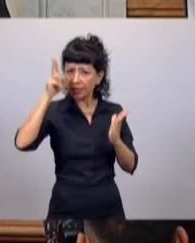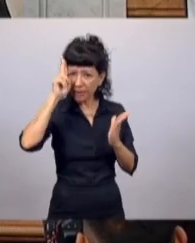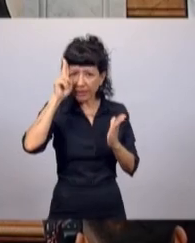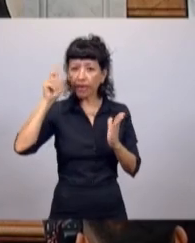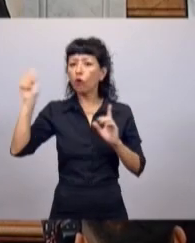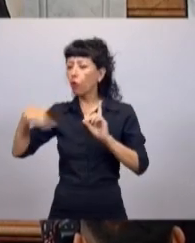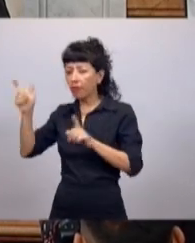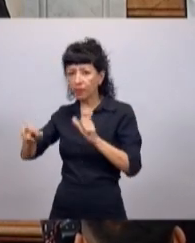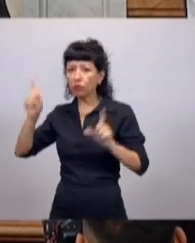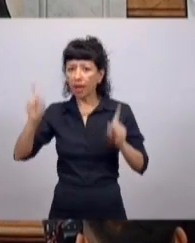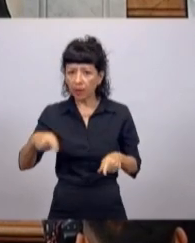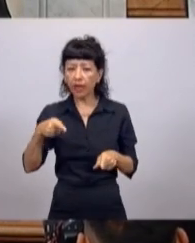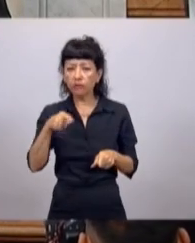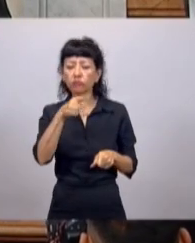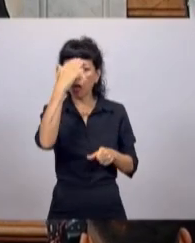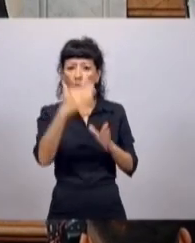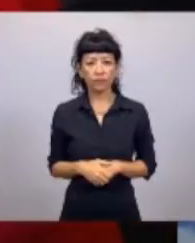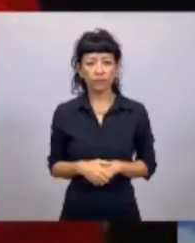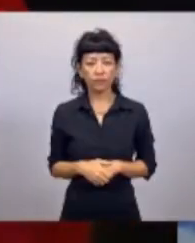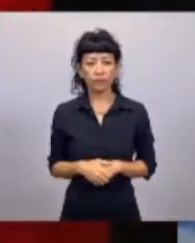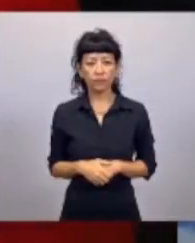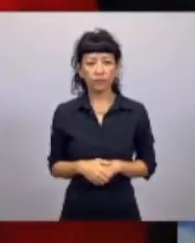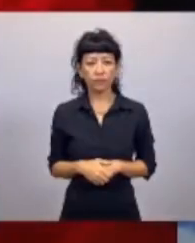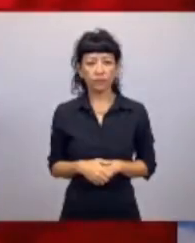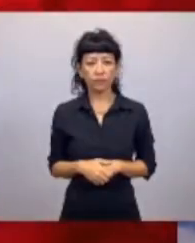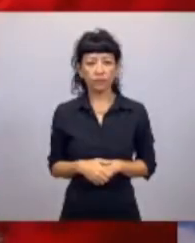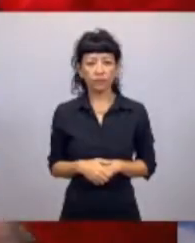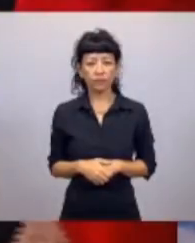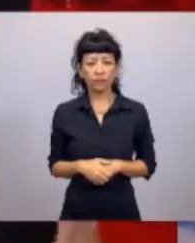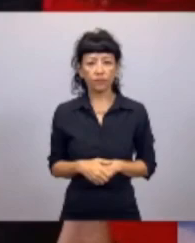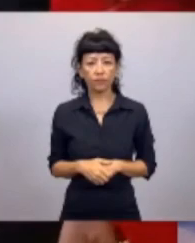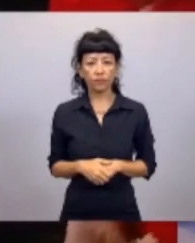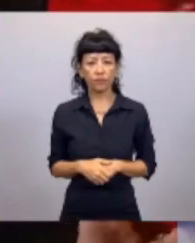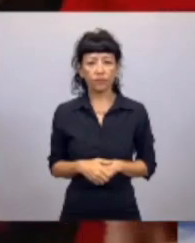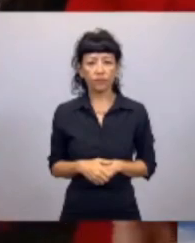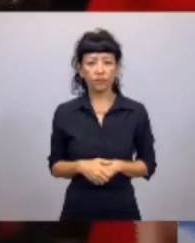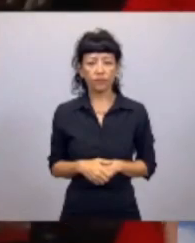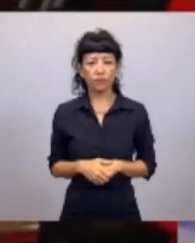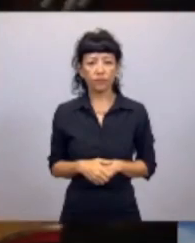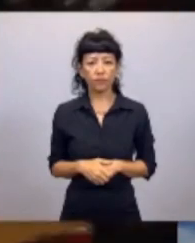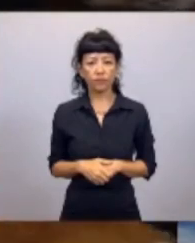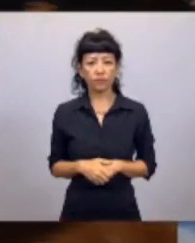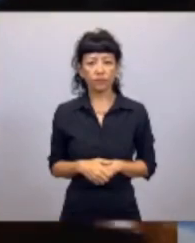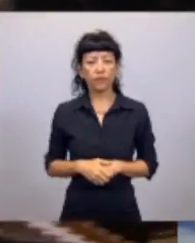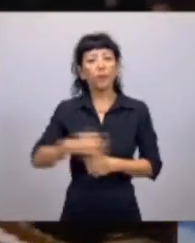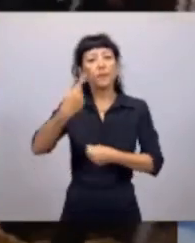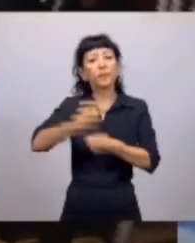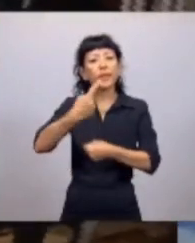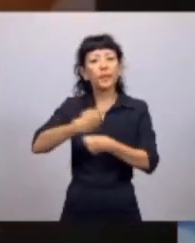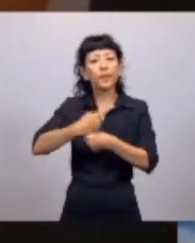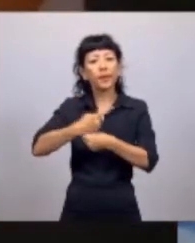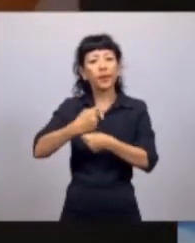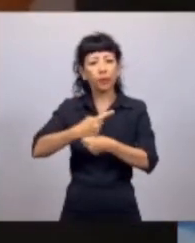mí depende la Constitución de la nación Argentina previamente en su primer acto protocolario Miley habría firmado el libro de honor de la